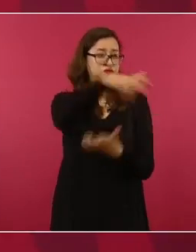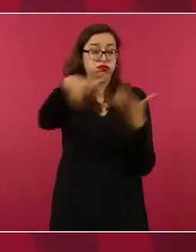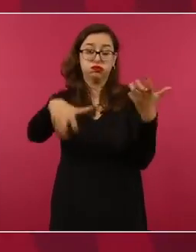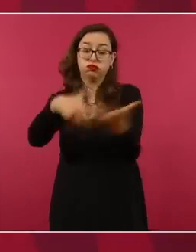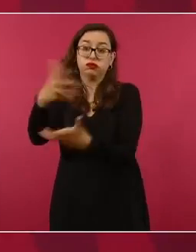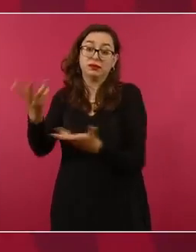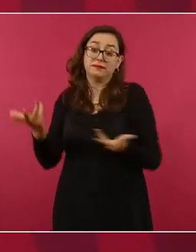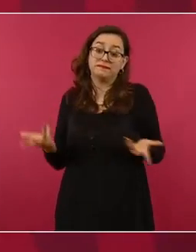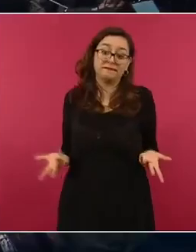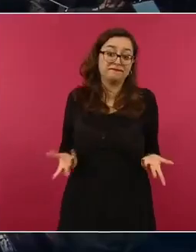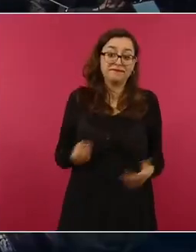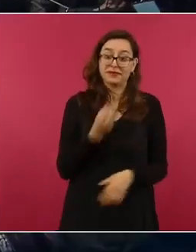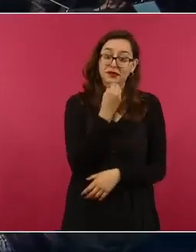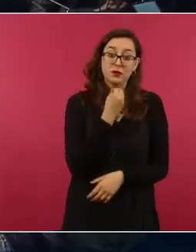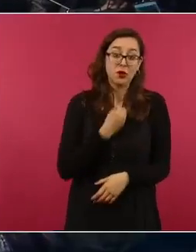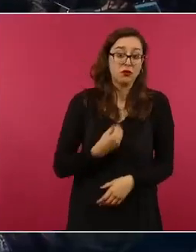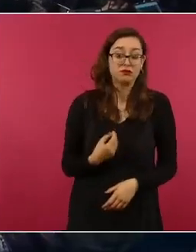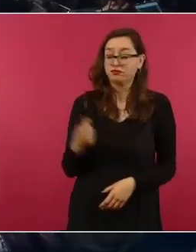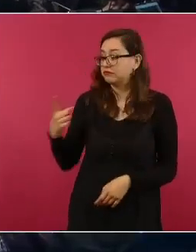el no